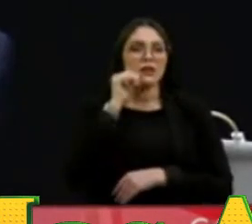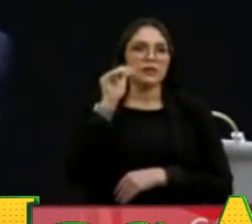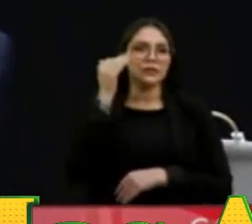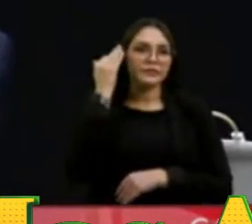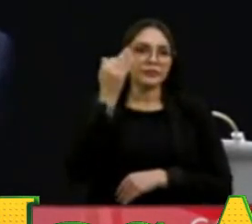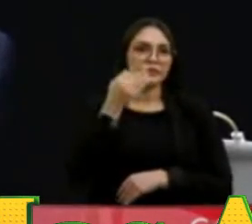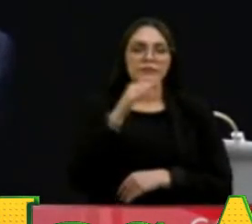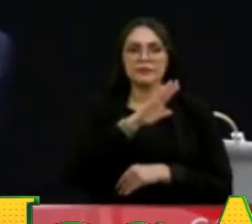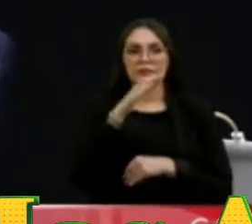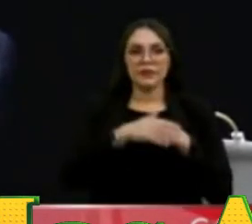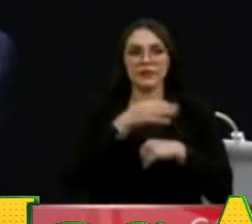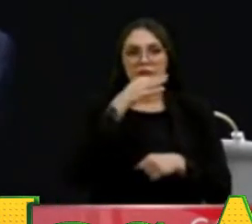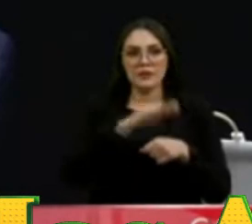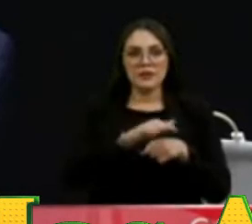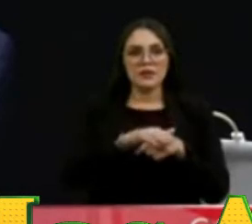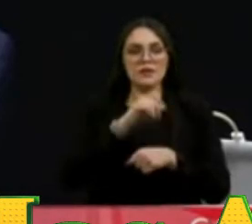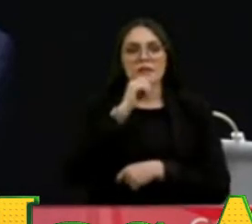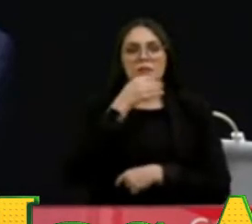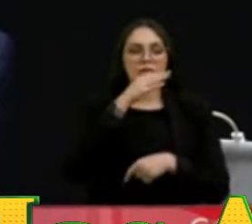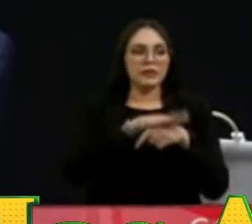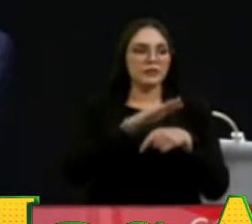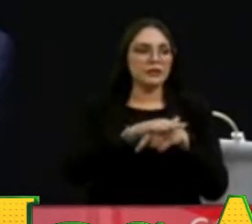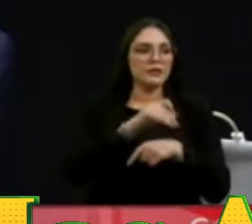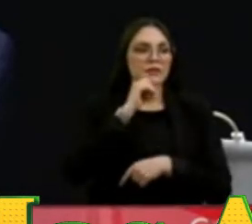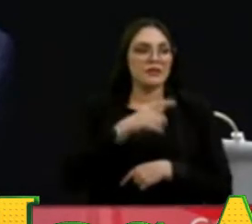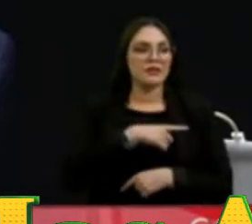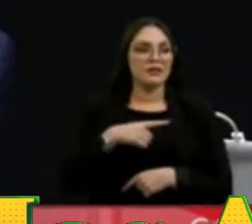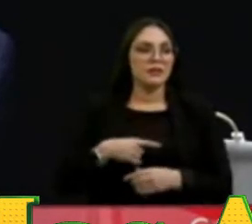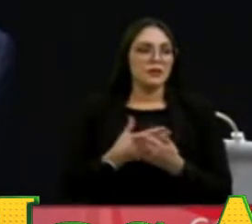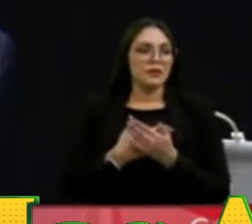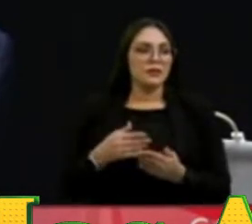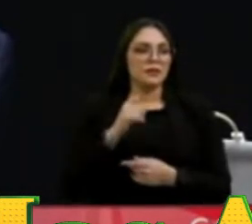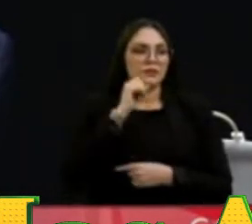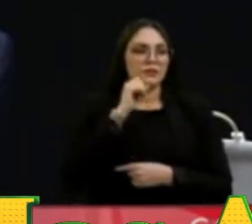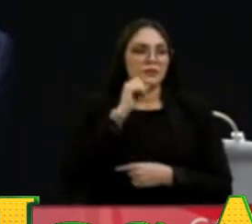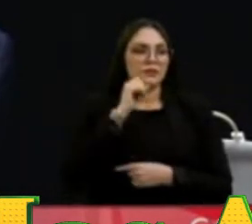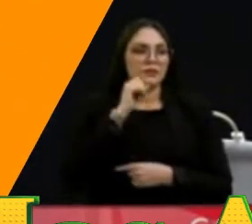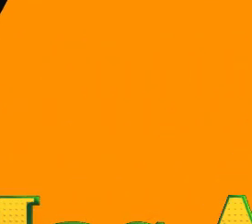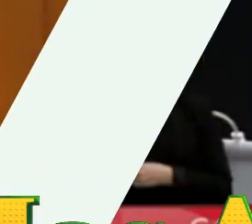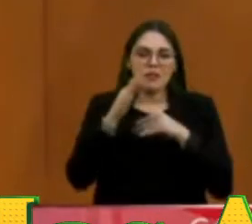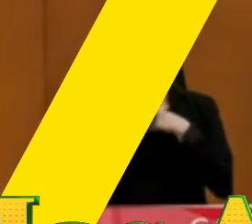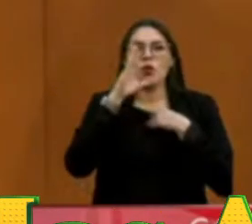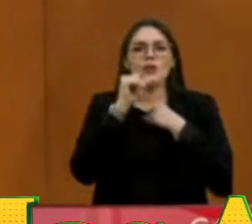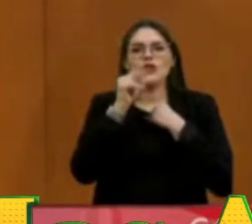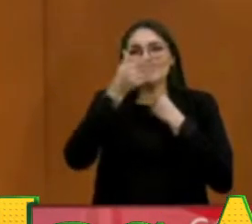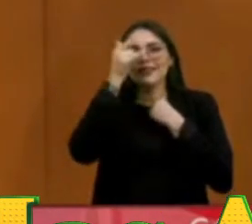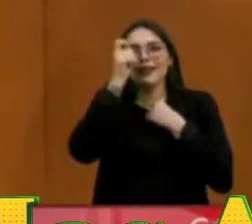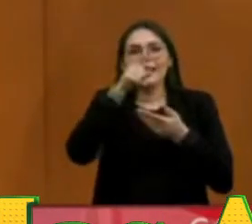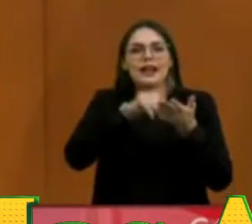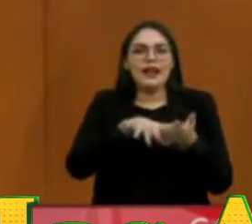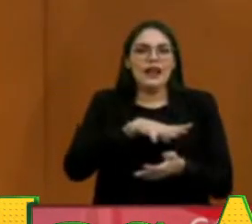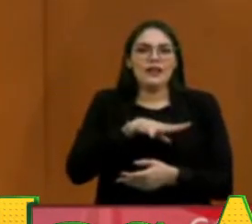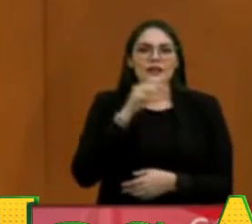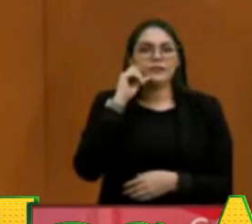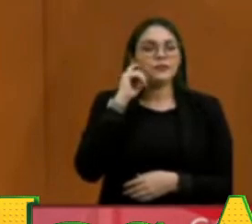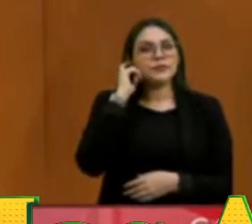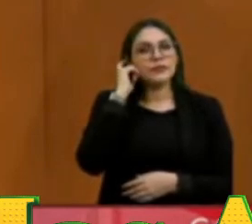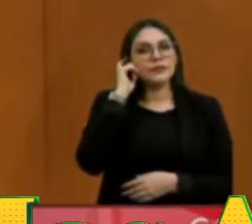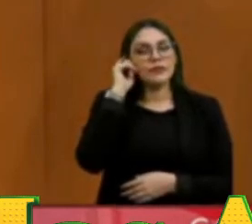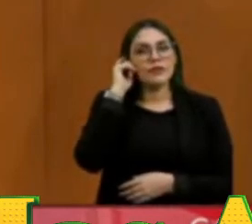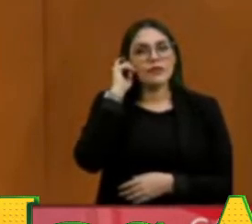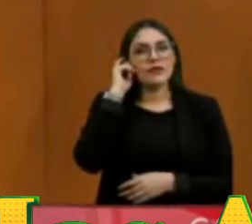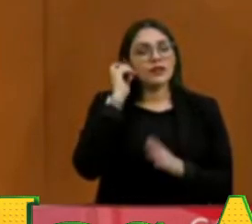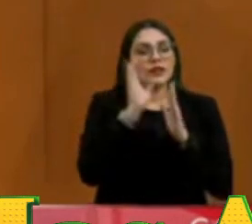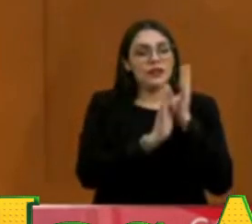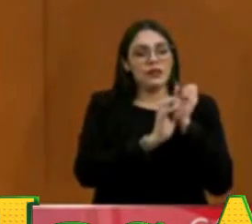tiempo ha terminado y ante esta invitación seré implacable. El 35 constitucional y el